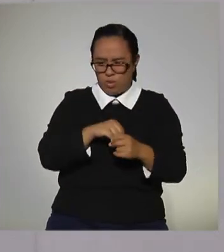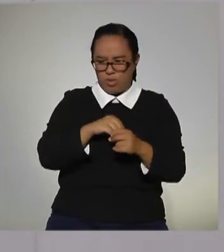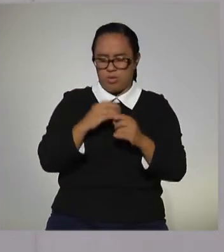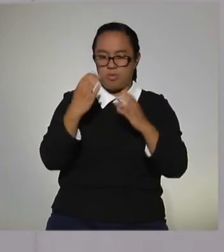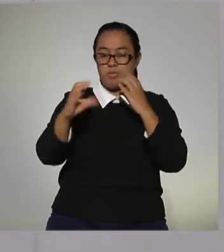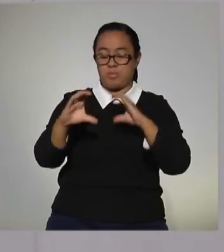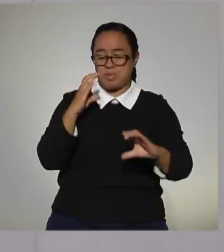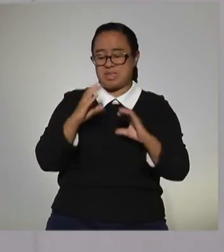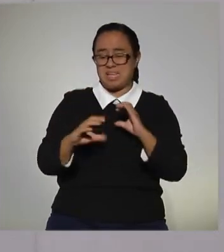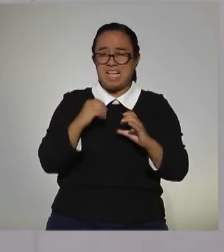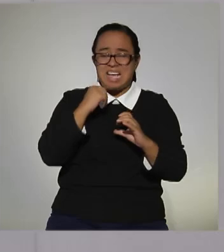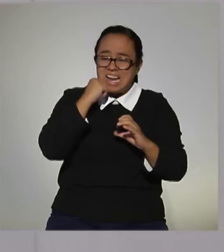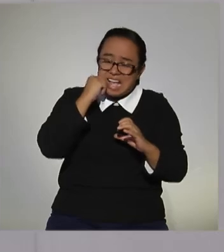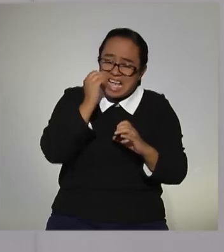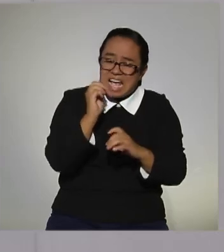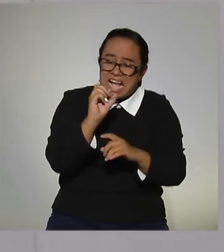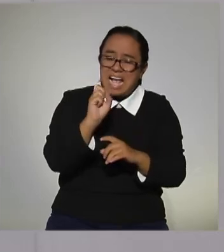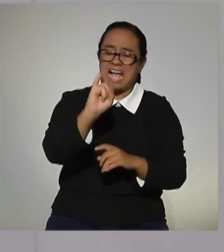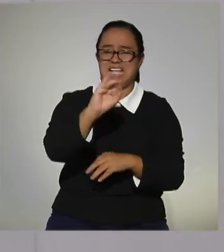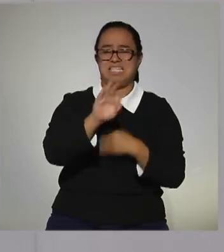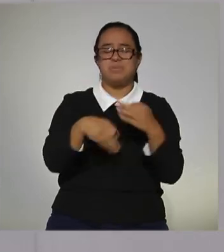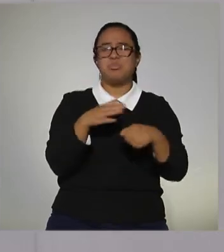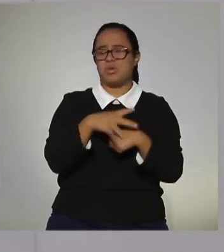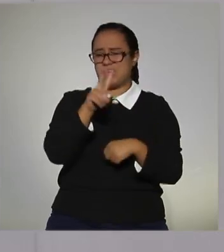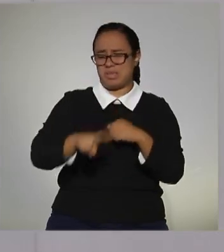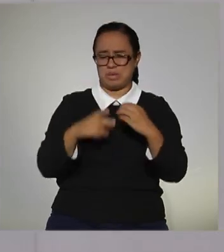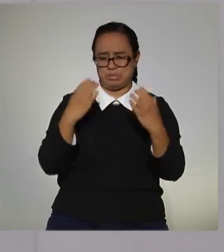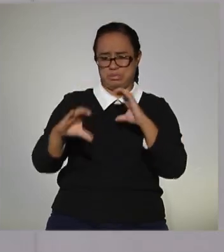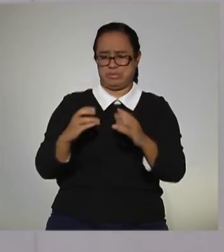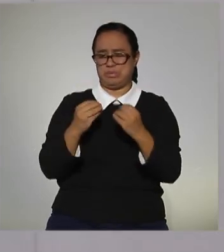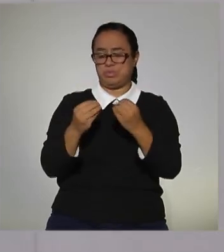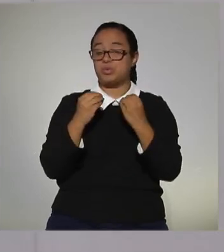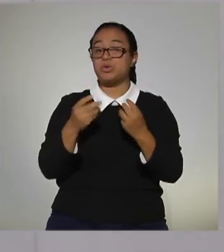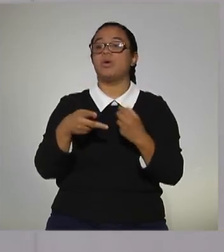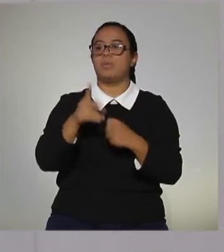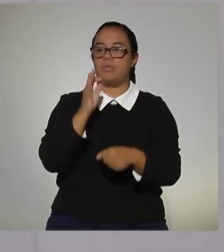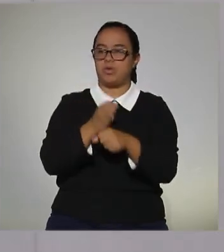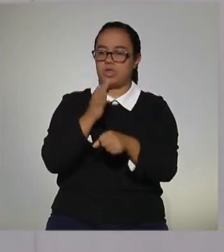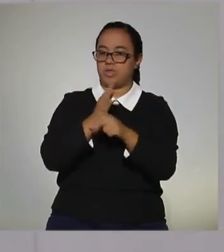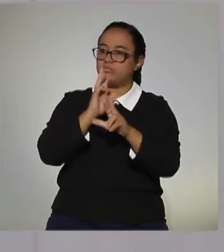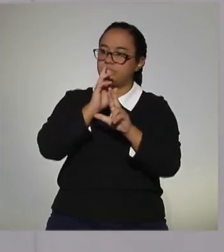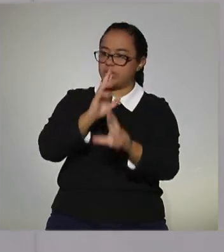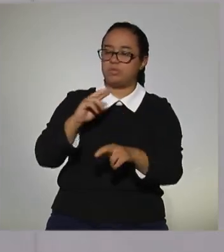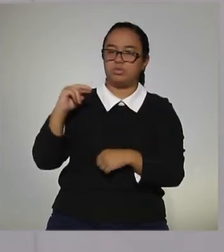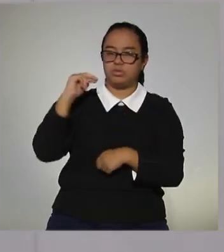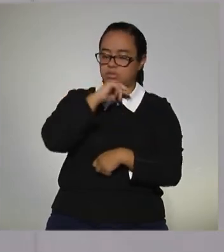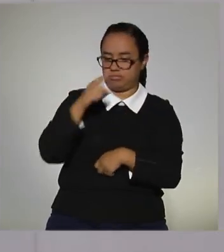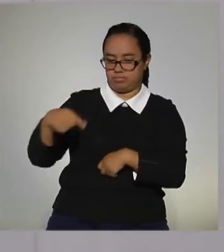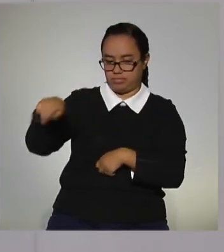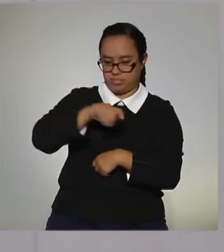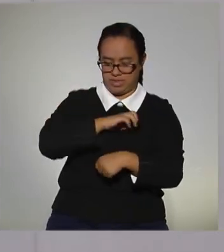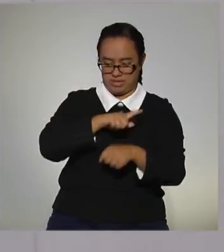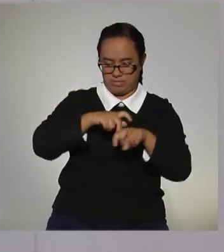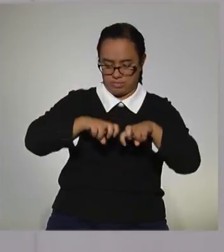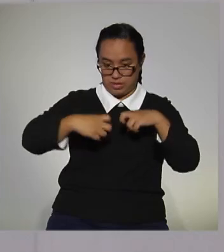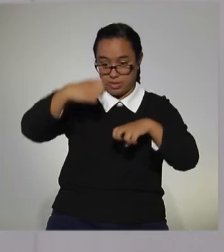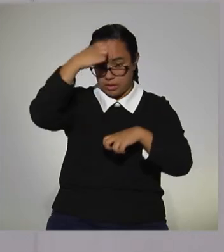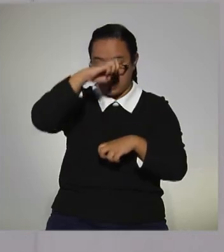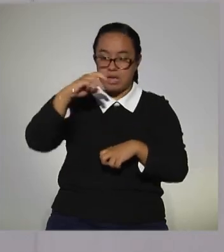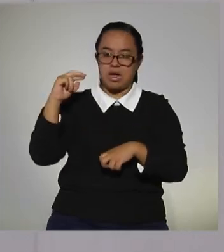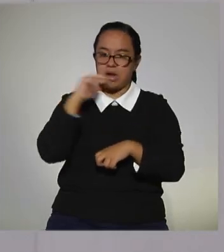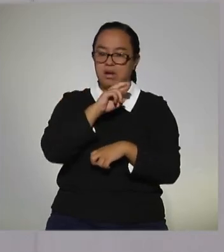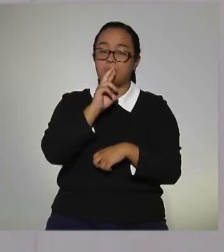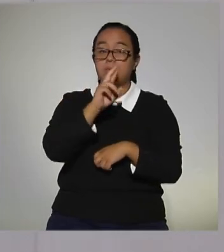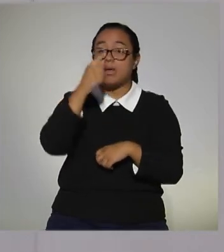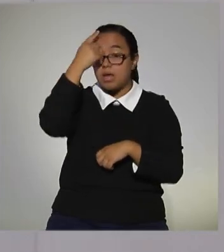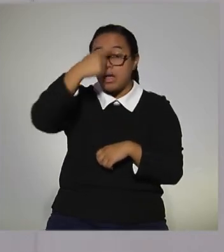casi porque de verdad son demasiados, pero vamos a empezar y con respuestas rápidas los especialistas nos van a ayudar a que ustedes se lleven un poquito